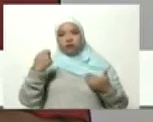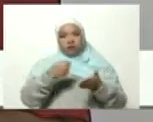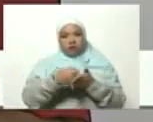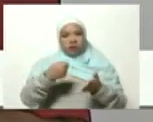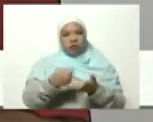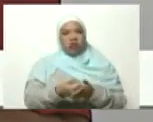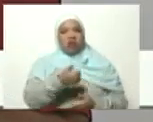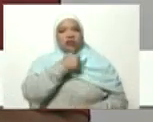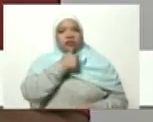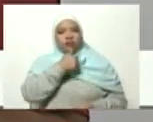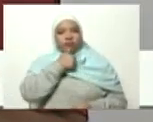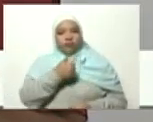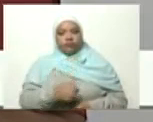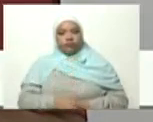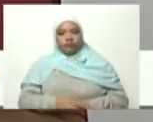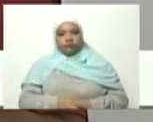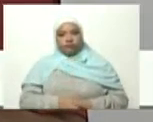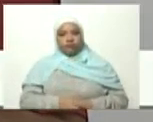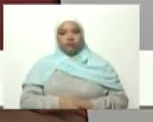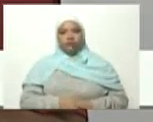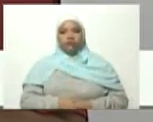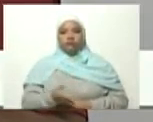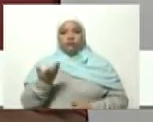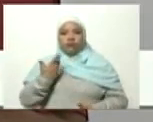ellos? ¿Cómo los cuantificamos?